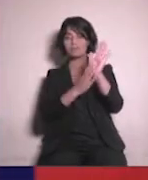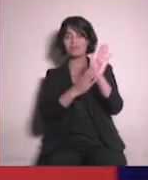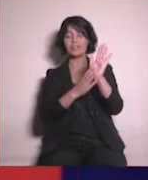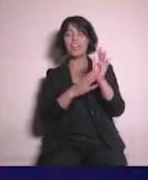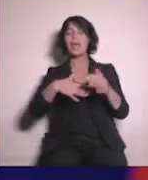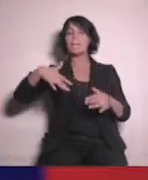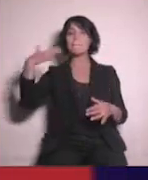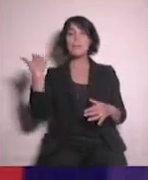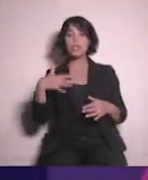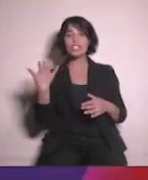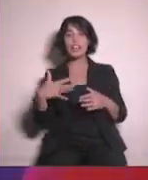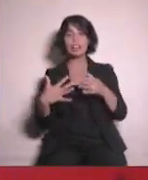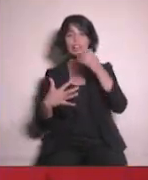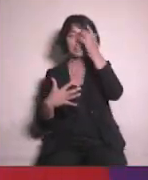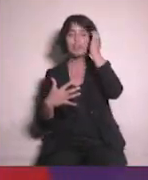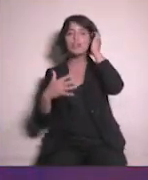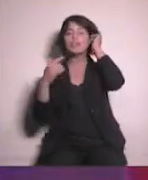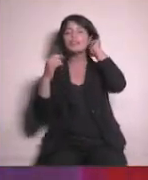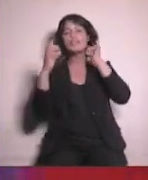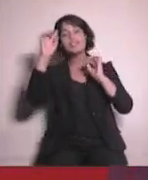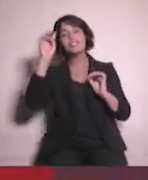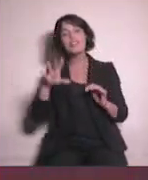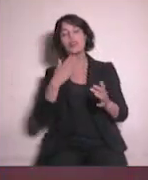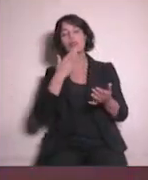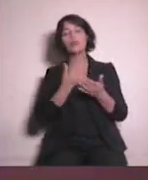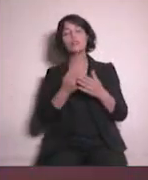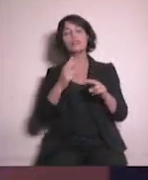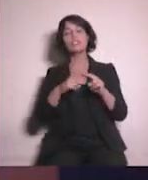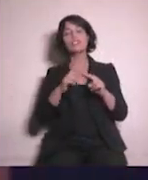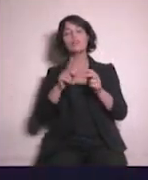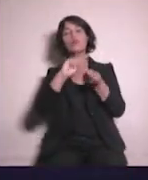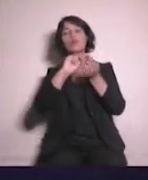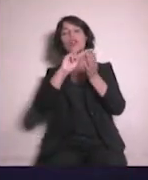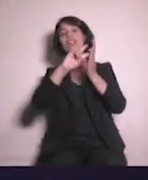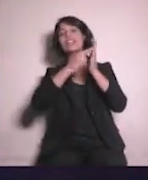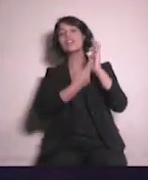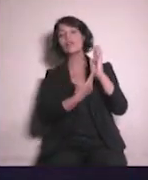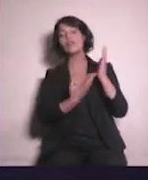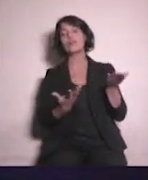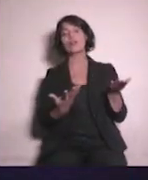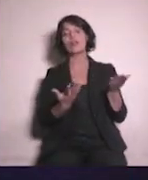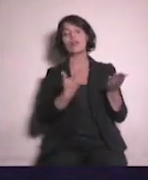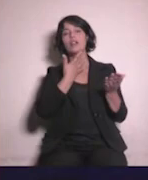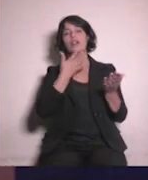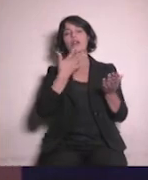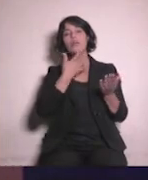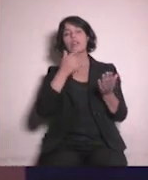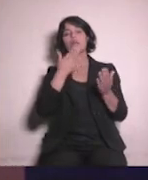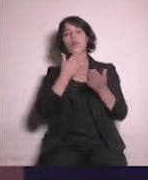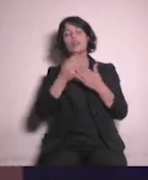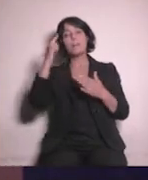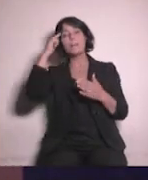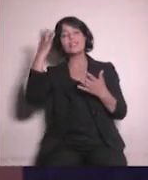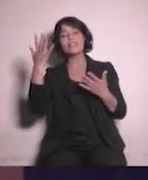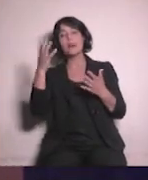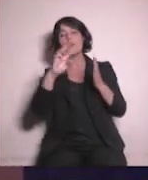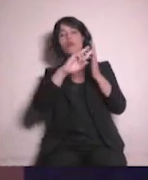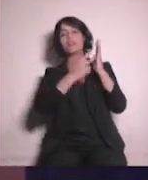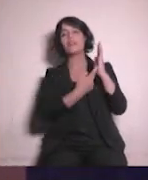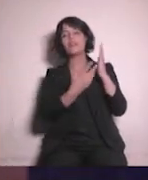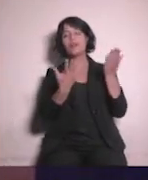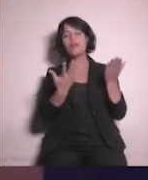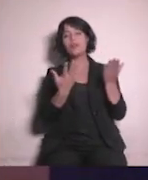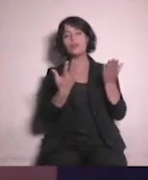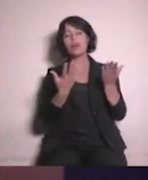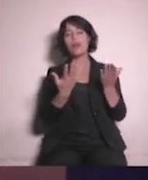Esto es muy importante tener en cuenta al momento de hacer una reforma. Porque cuando pensamos que la reforma solo basta con cambiar la